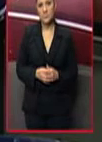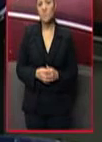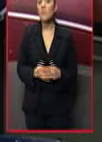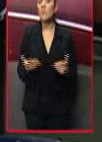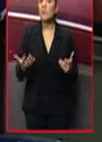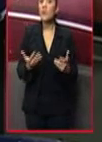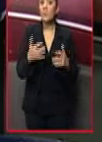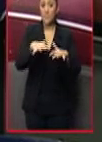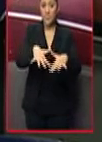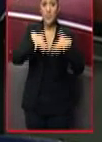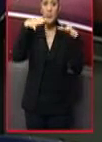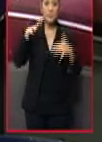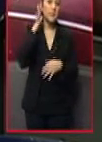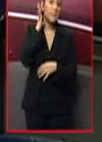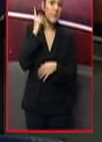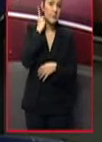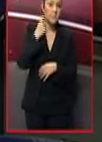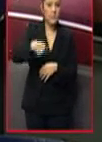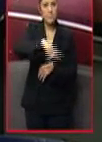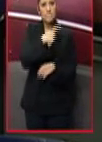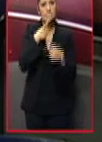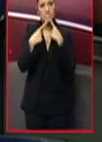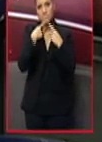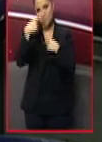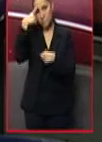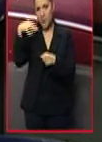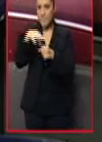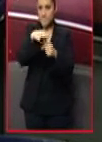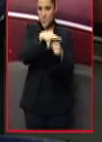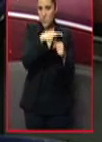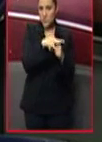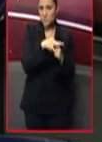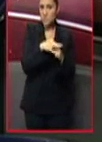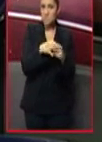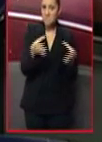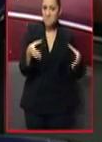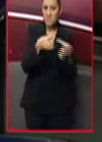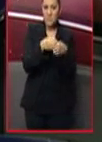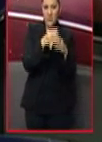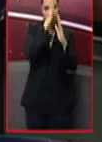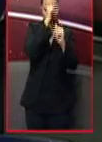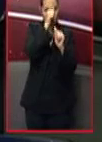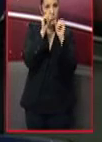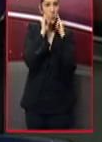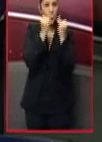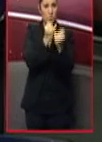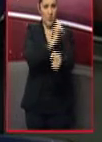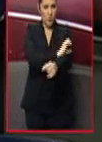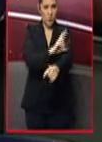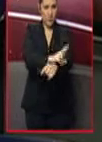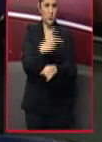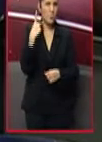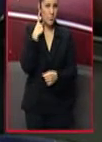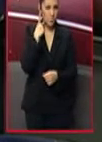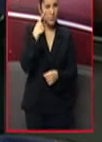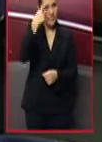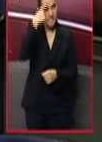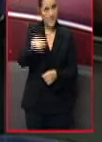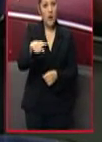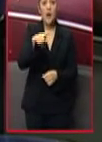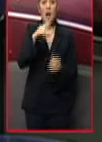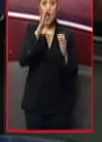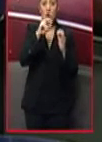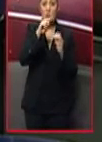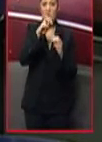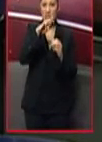El Pleno de la Cámara de Diputados aprobó en votación económica acuerdo de la Junta de Coordinación Política para que considere la ratificación del Convenio